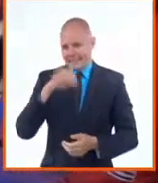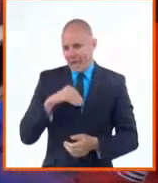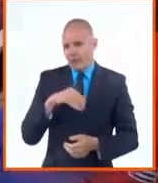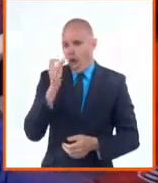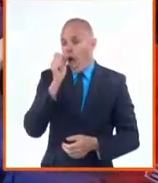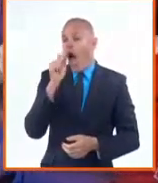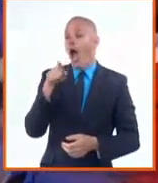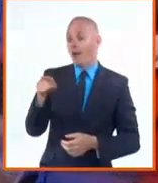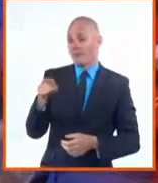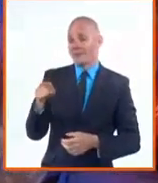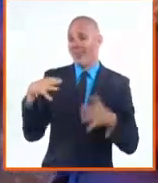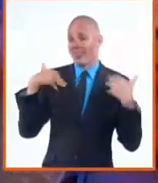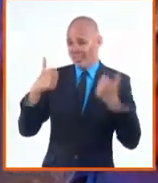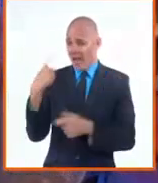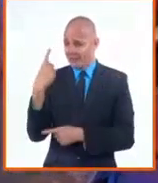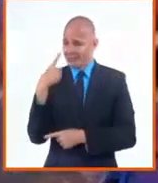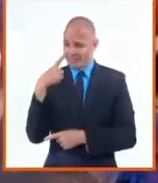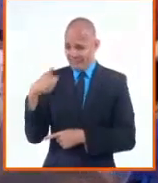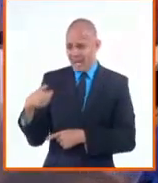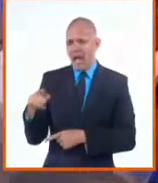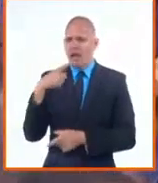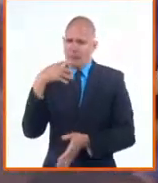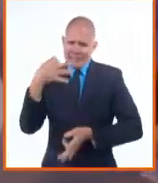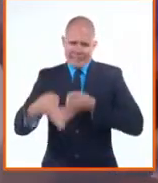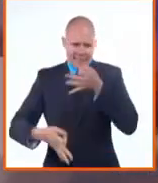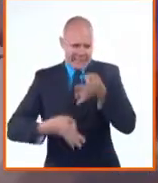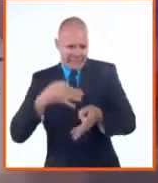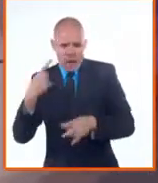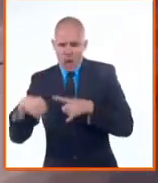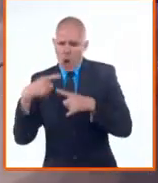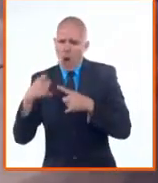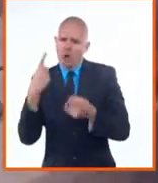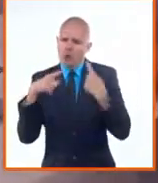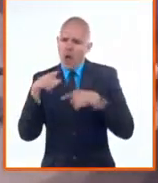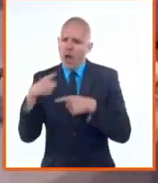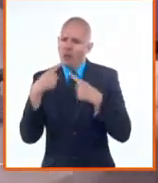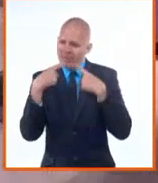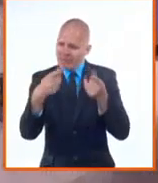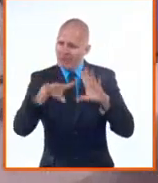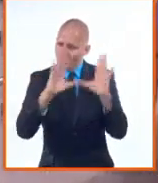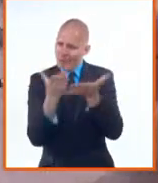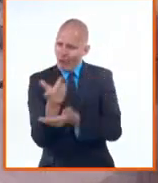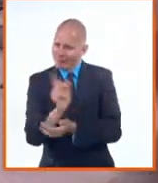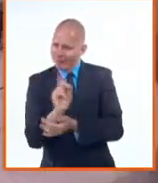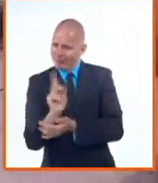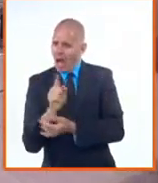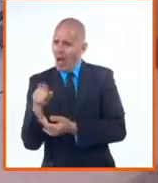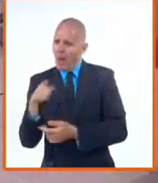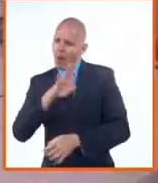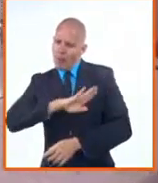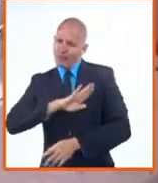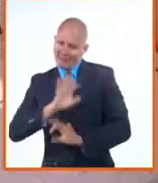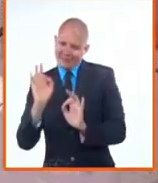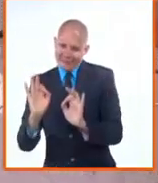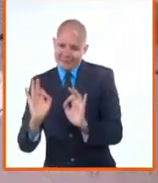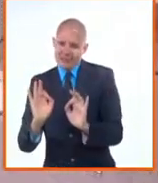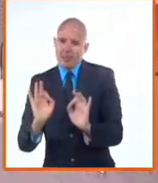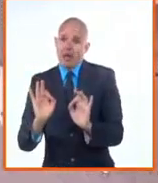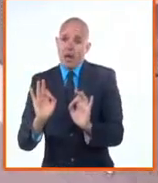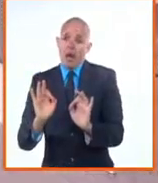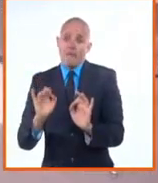por modestia también el ambiente de la posibilidad de intercambio colectivo de aprendizaje colectivo que se